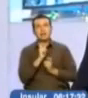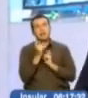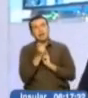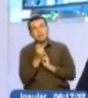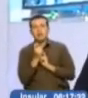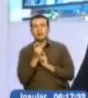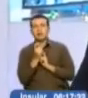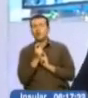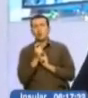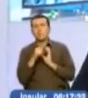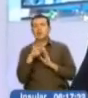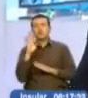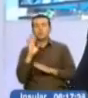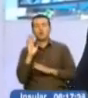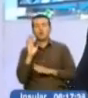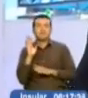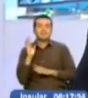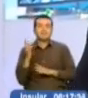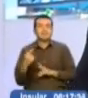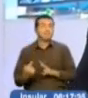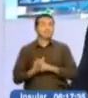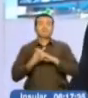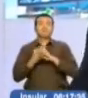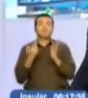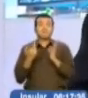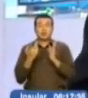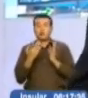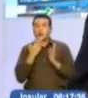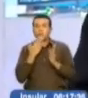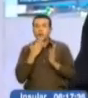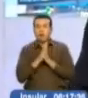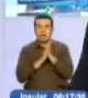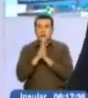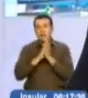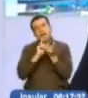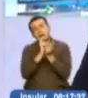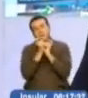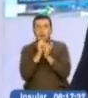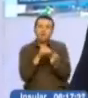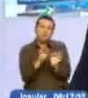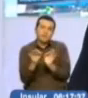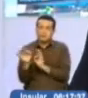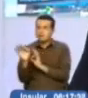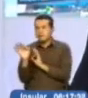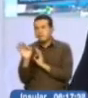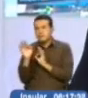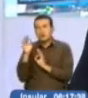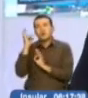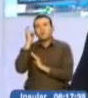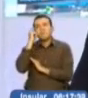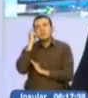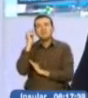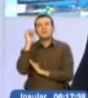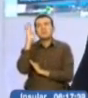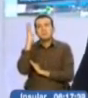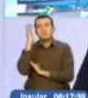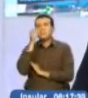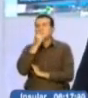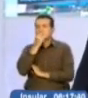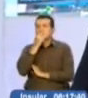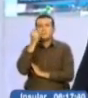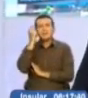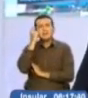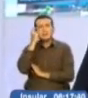de la sociedad. Más bien ha sido este juego de cambiemos los estilos, no sé qué. Pero ahí, insisto, yo creo que ahí más bien hay este